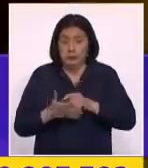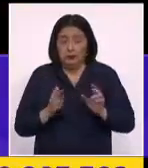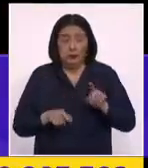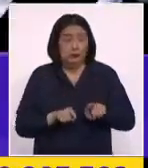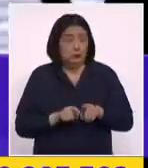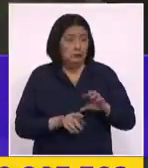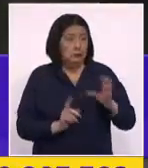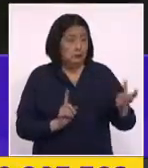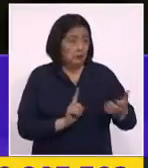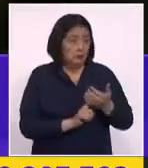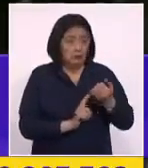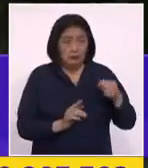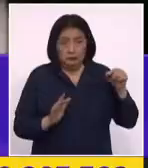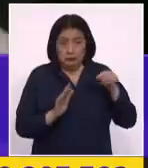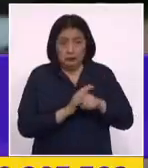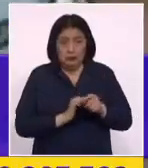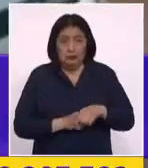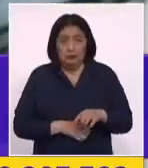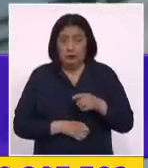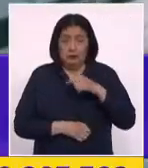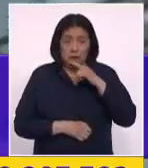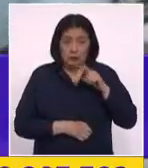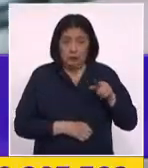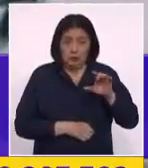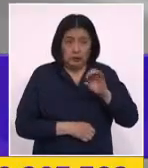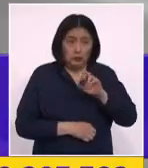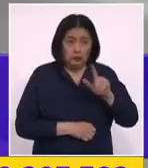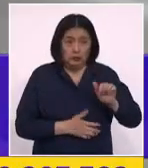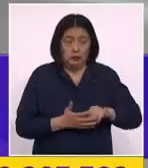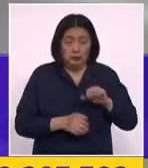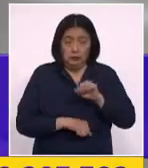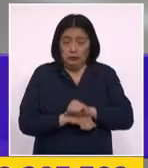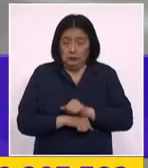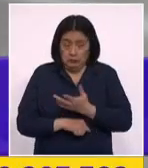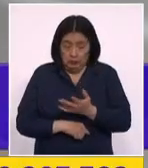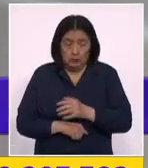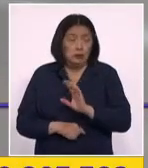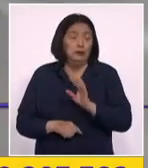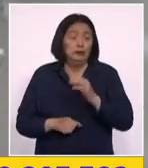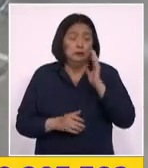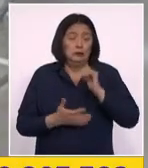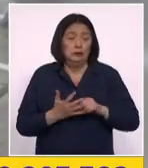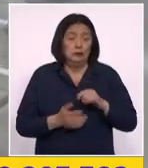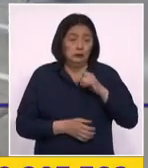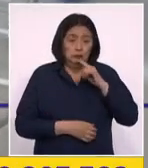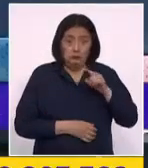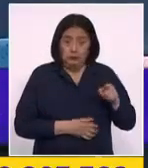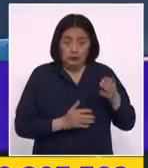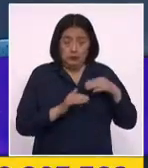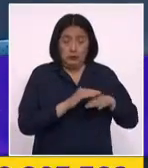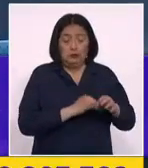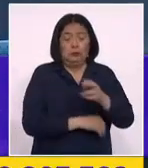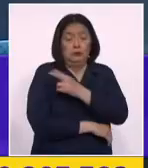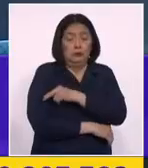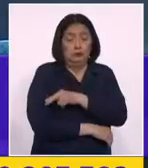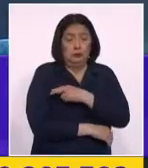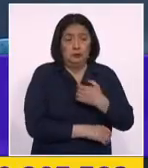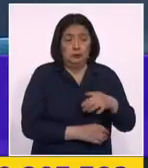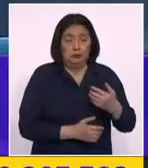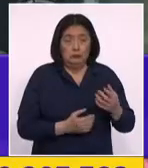secuestros y amenazas de muerte. Mientras Olga Melgar permanece detenida en la fiscalía, la agraviada Milagros Arando está en el hospital Casimiro Ulloa,